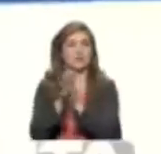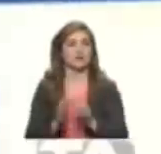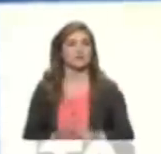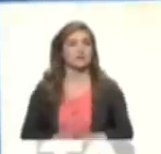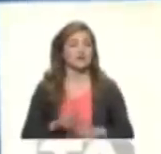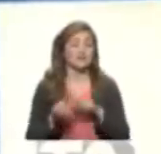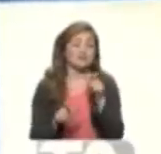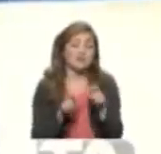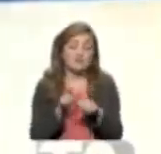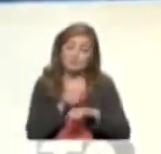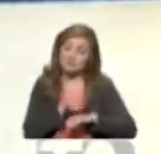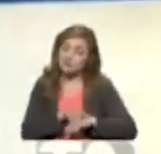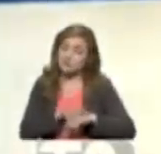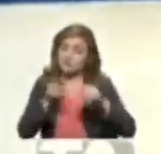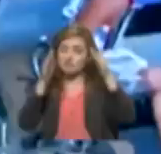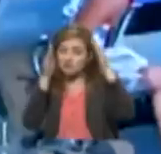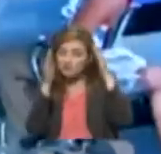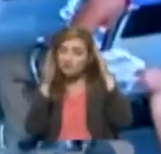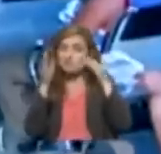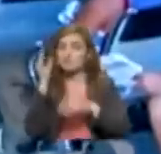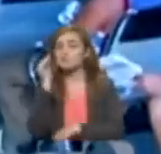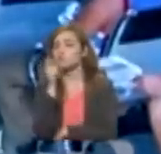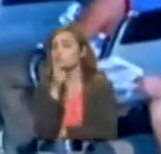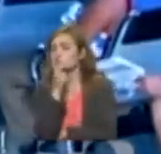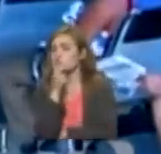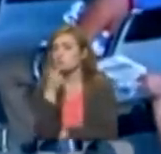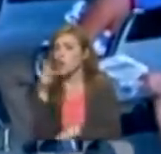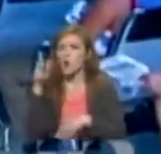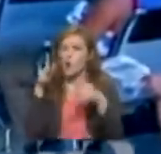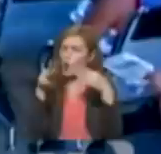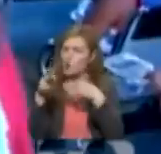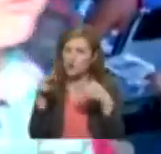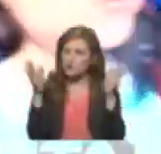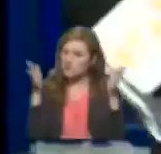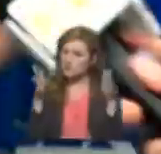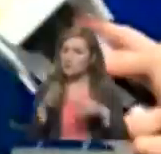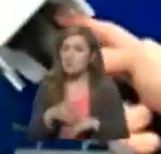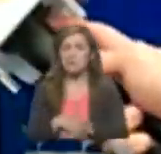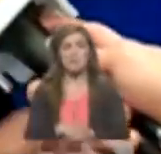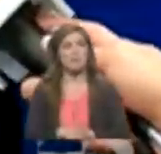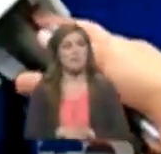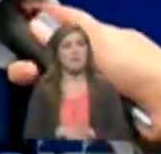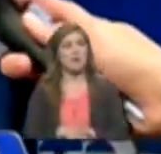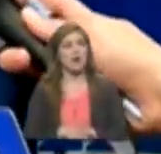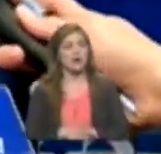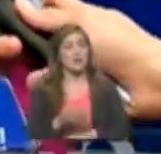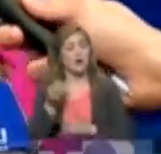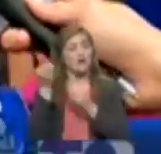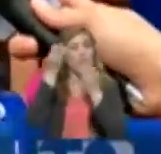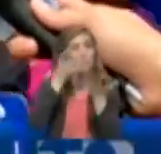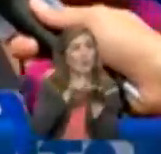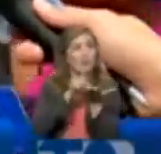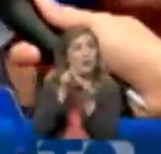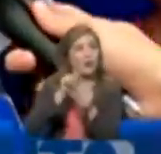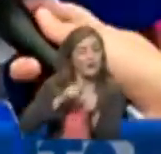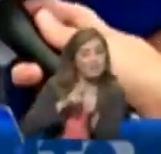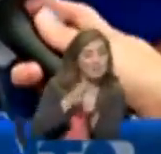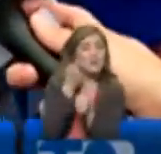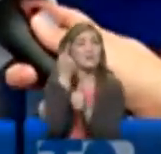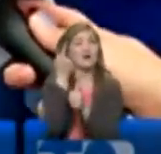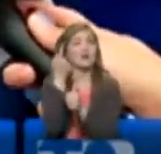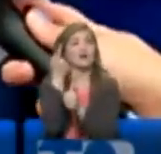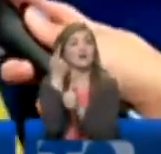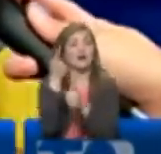los usuarios que a esa hora eran atendidos y escuchaban el pronunciamiento reaccionaban y me comunican que tengo que pagar primero